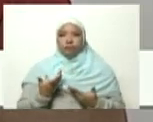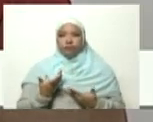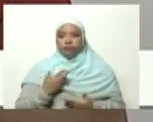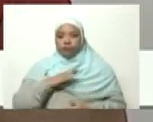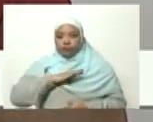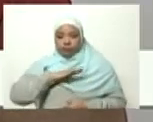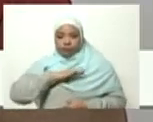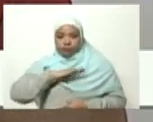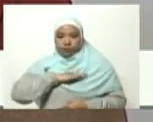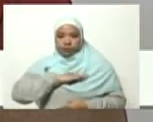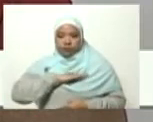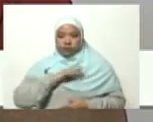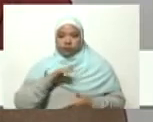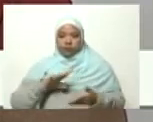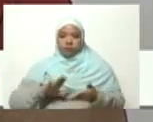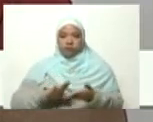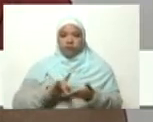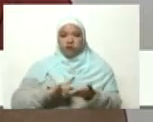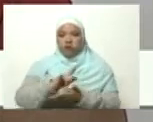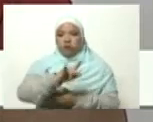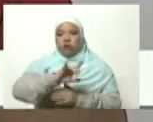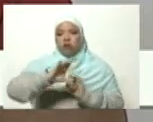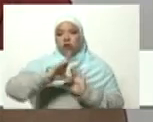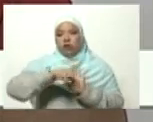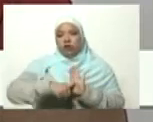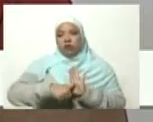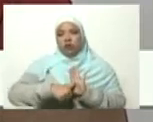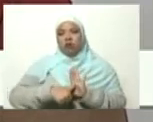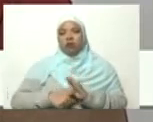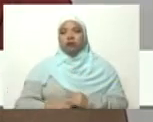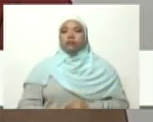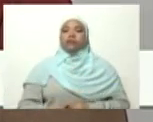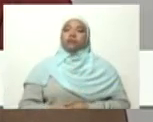nuestros. Todos los aviones que estamos usando.